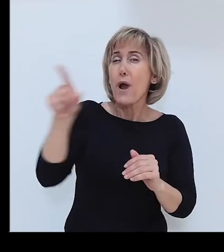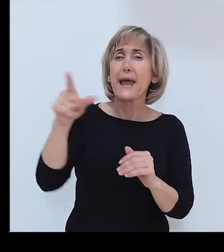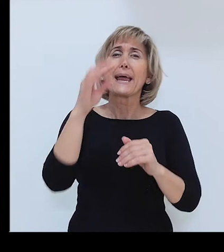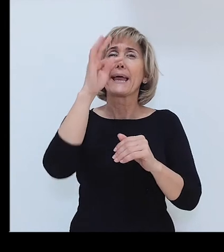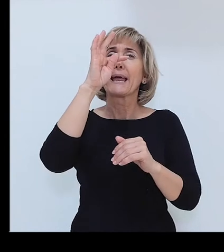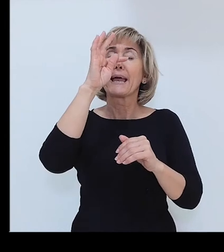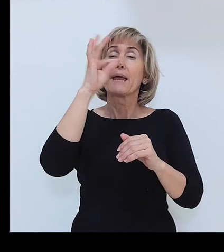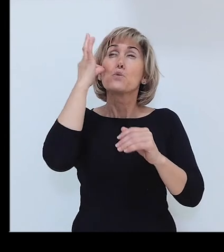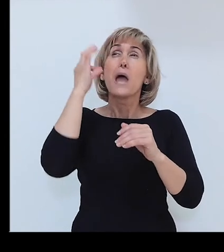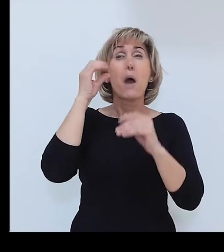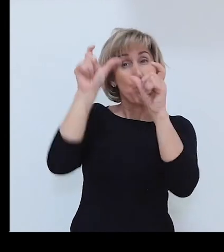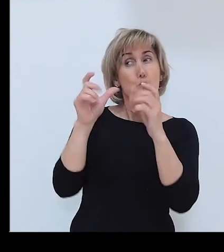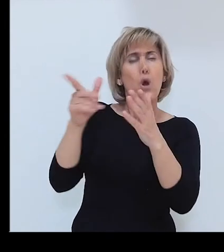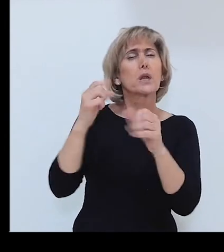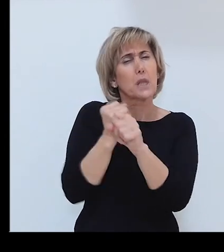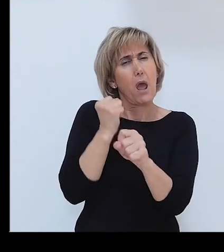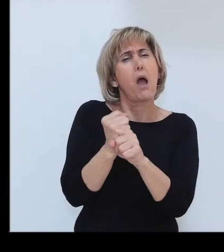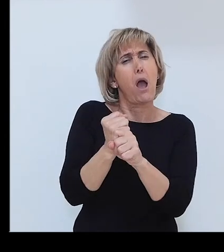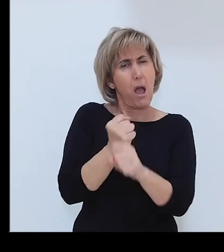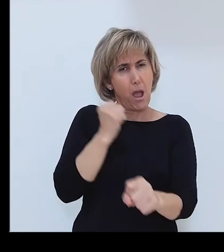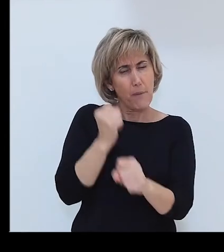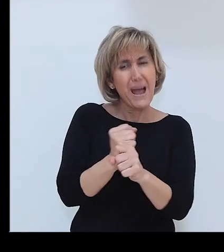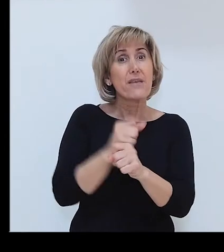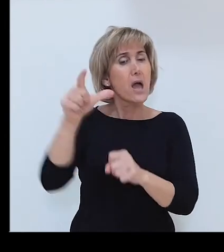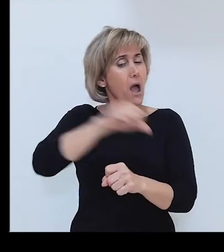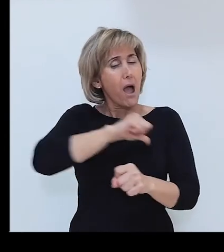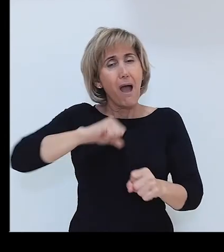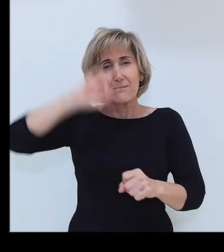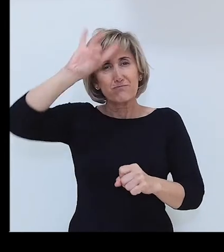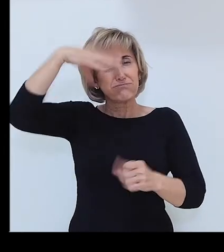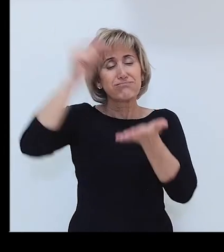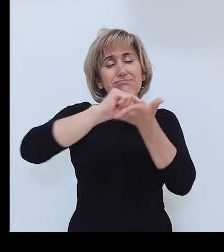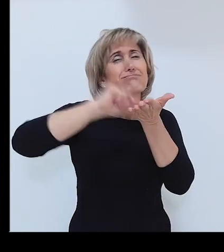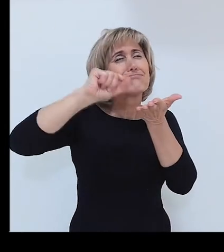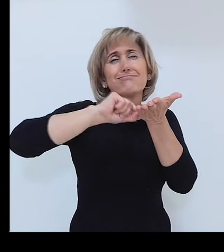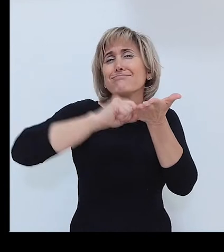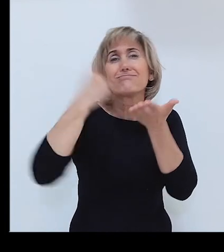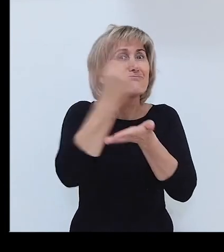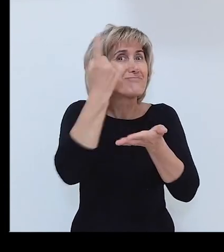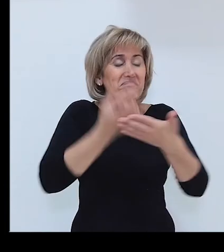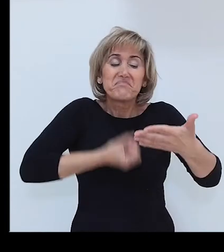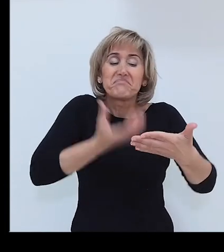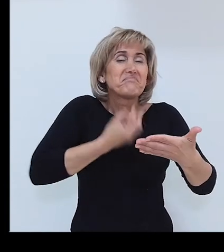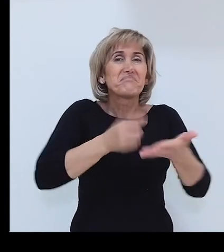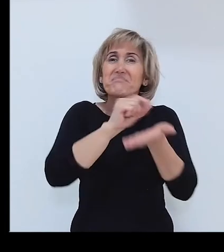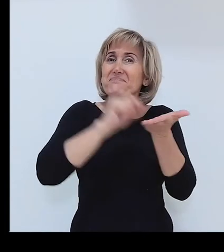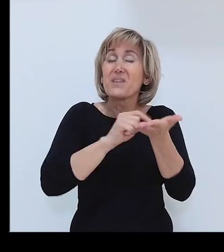Teresa ha dicho, una persona muy trabajadora, que ella verdaderamente fue autodidacta. O